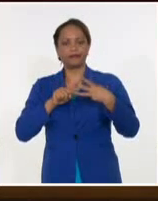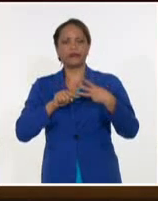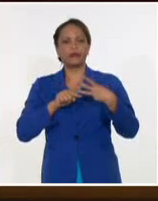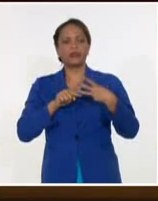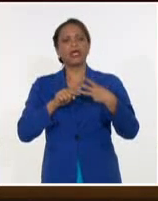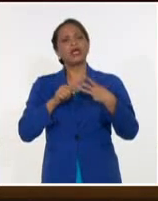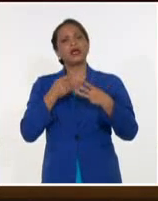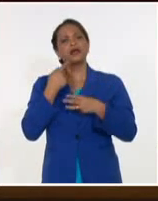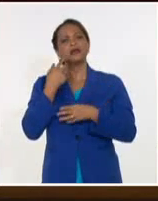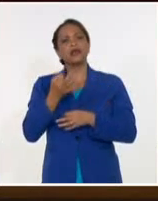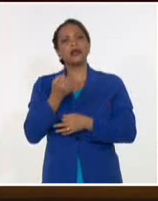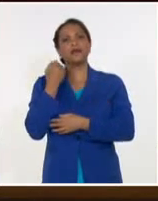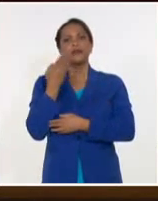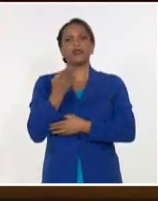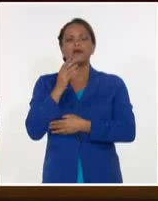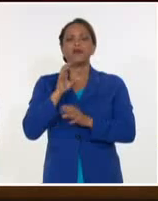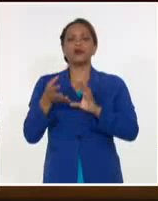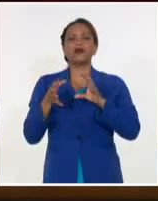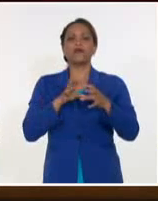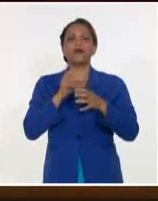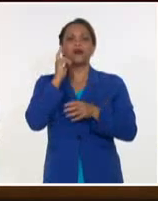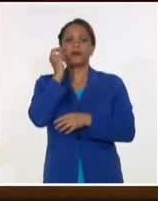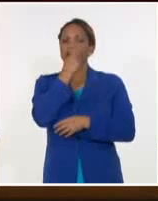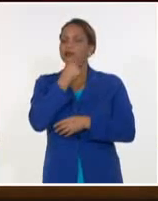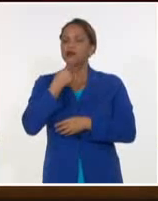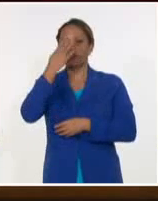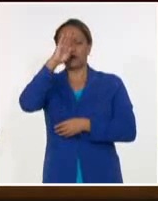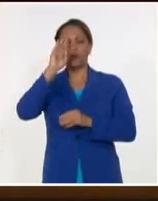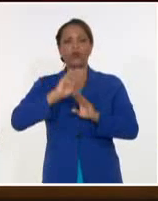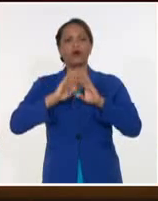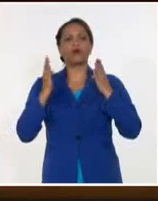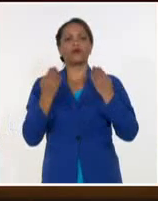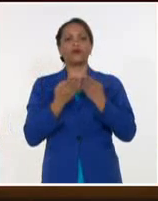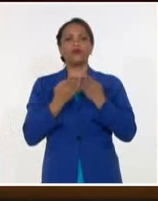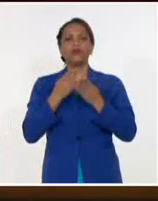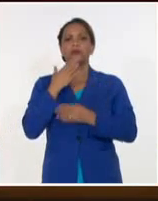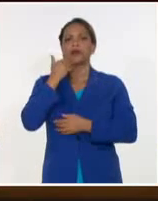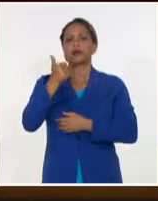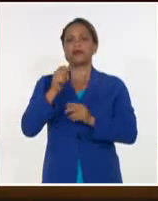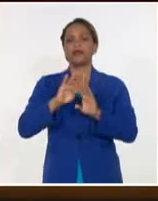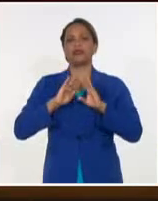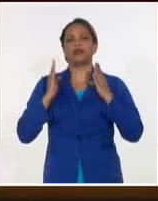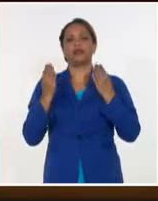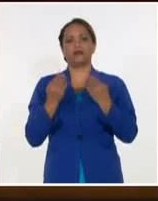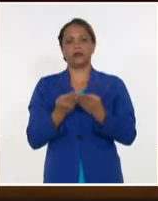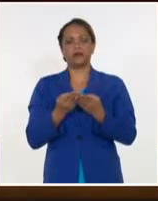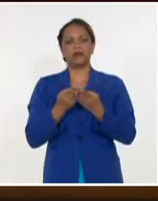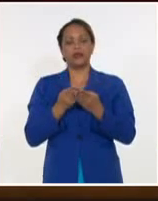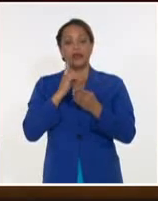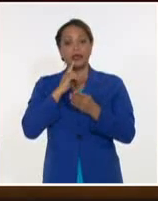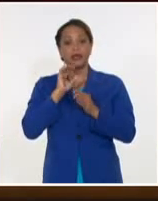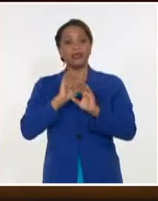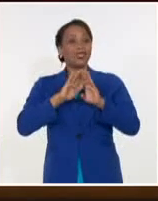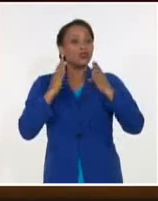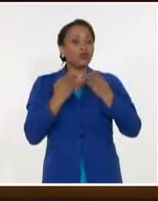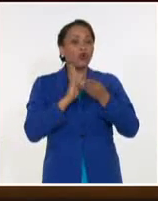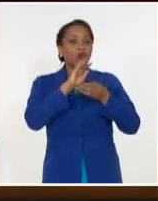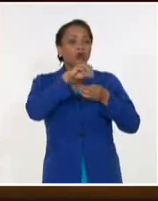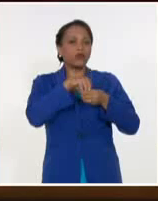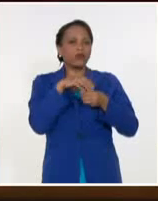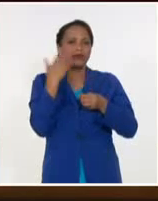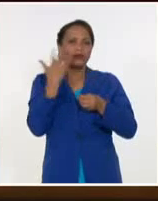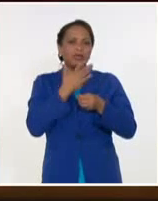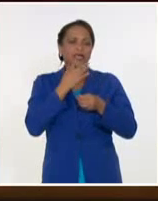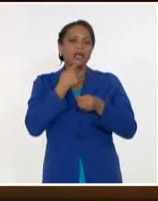Insistimos en la fórmula martiana de una Cuba con todos y para el bien de todos, dejando claro que en ese todo no caben los